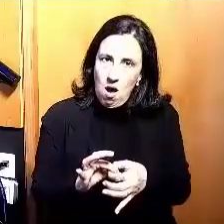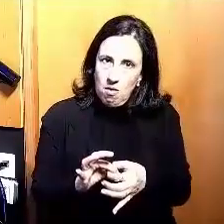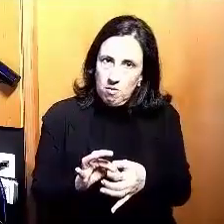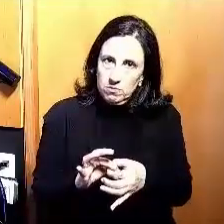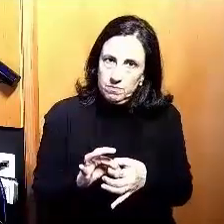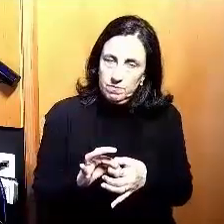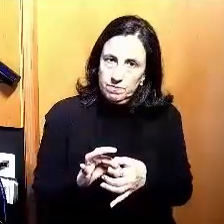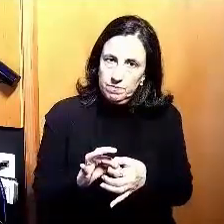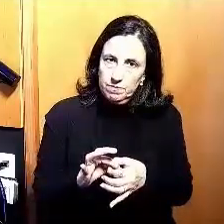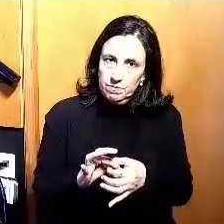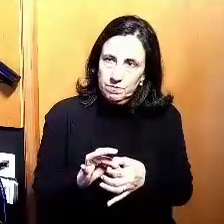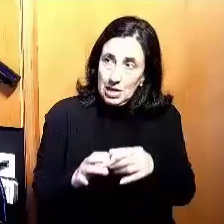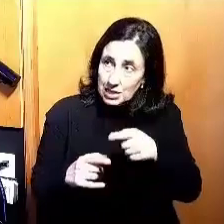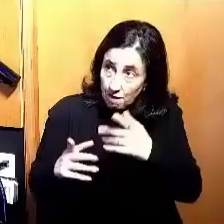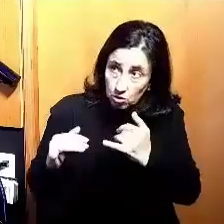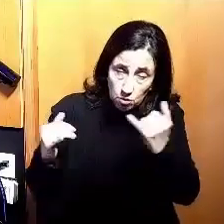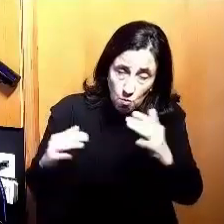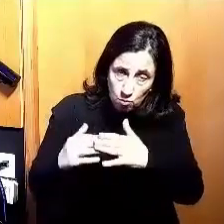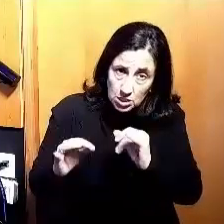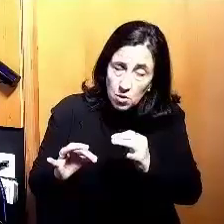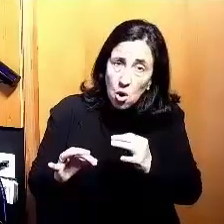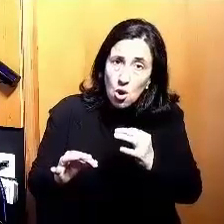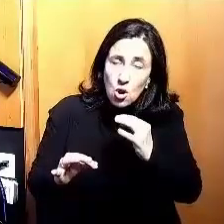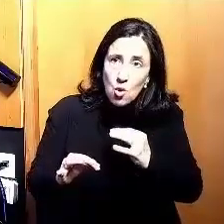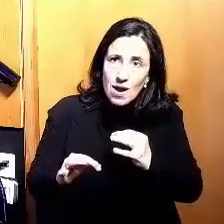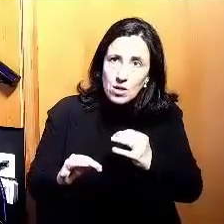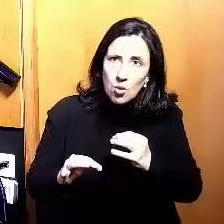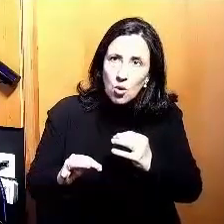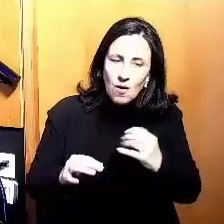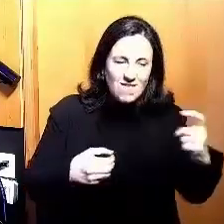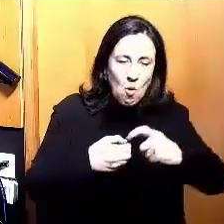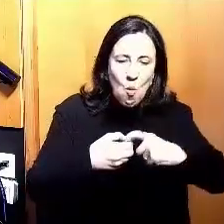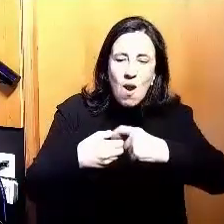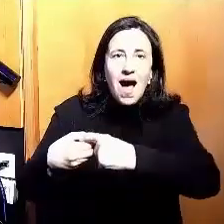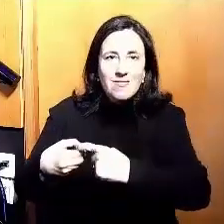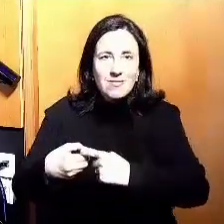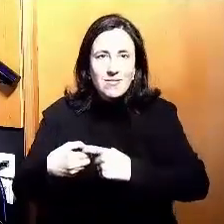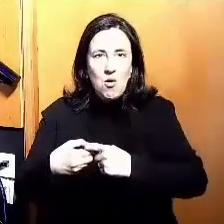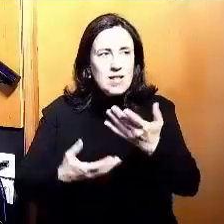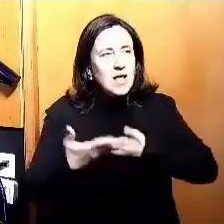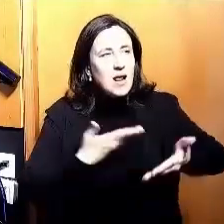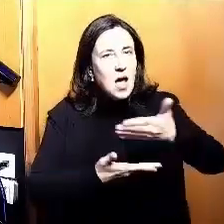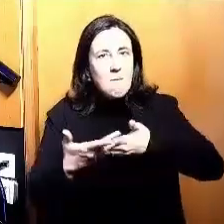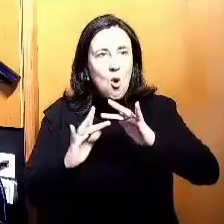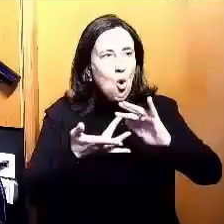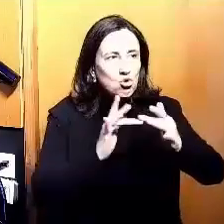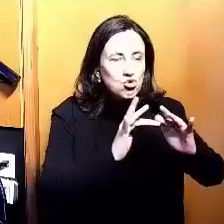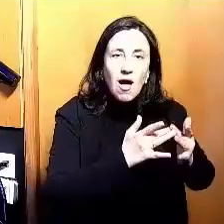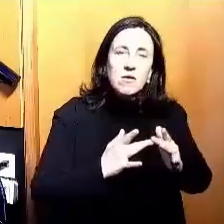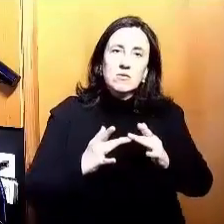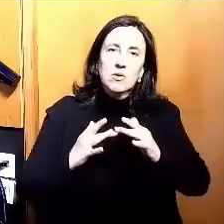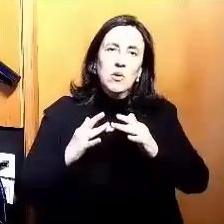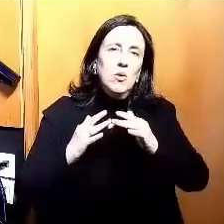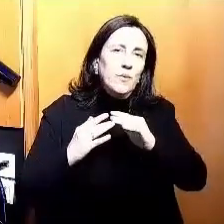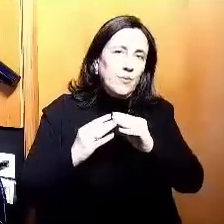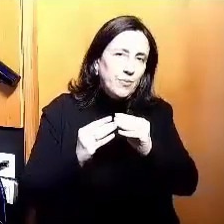como parte de este evento, pero digamos, sí me entienden, el intercambio ha